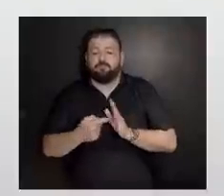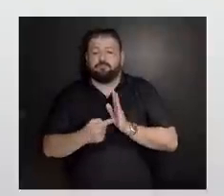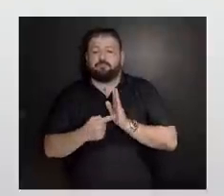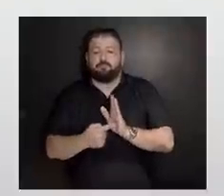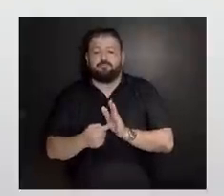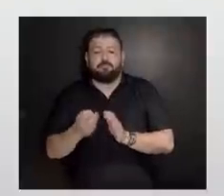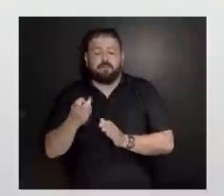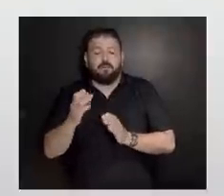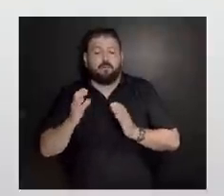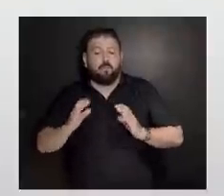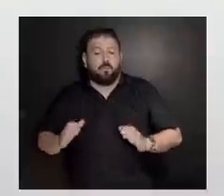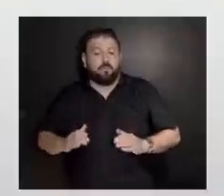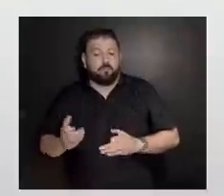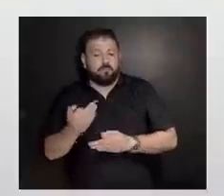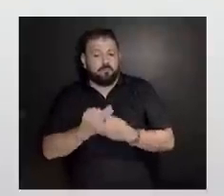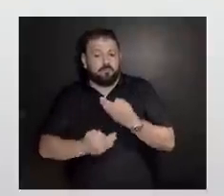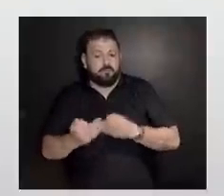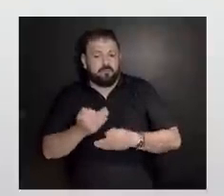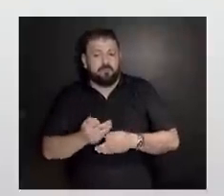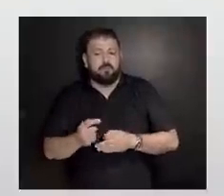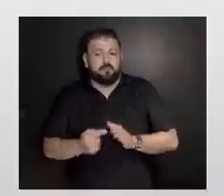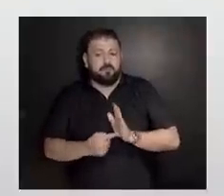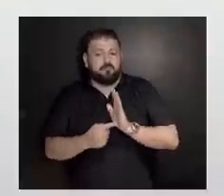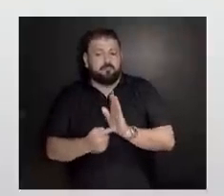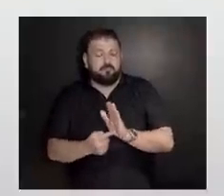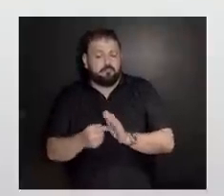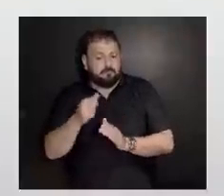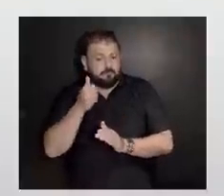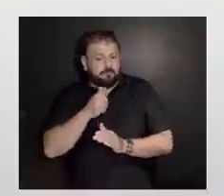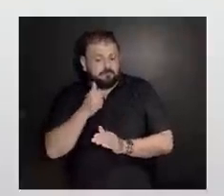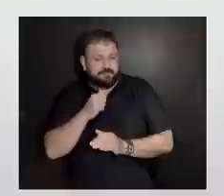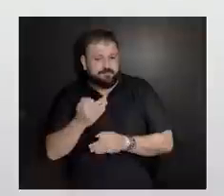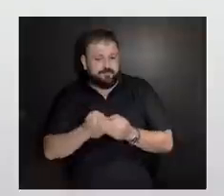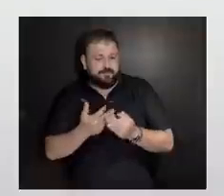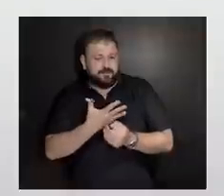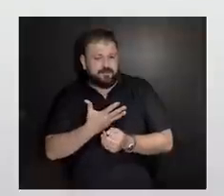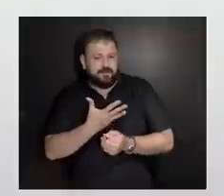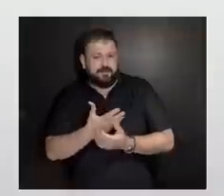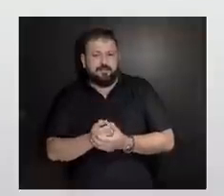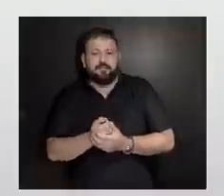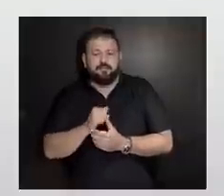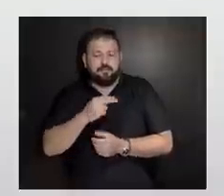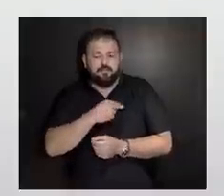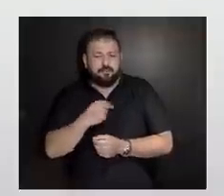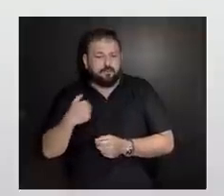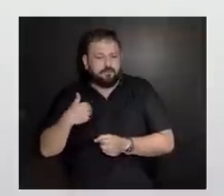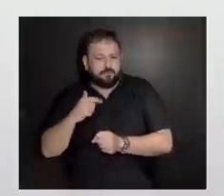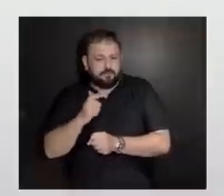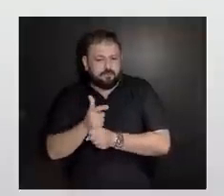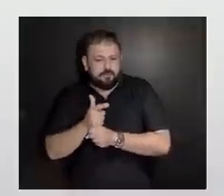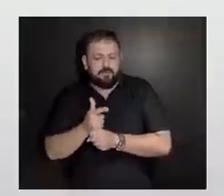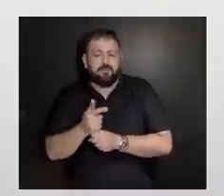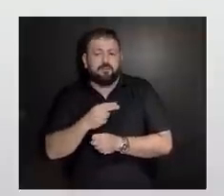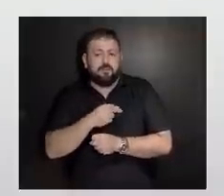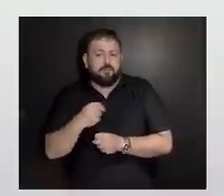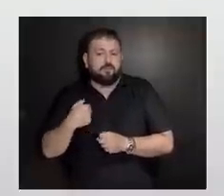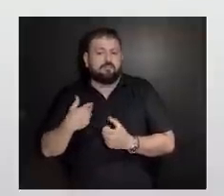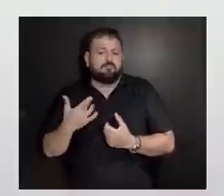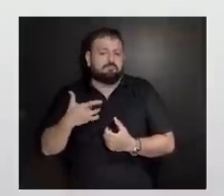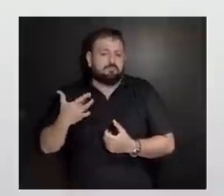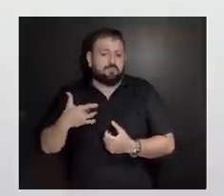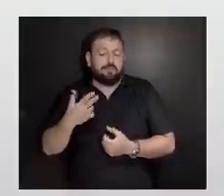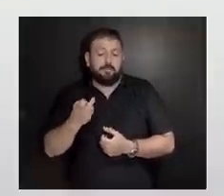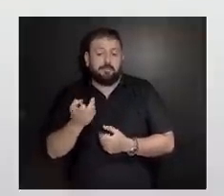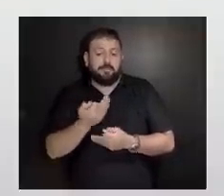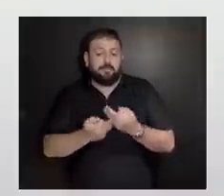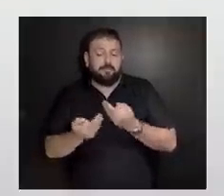o estos cuerpos cetónicos que son los que les mencionaba, tienen esta característica. Si sospechamos o a lo mejor sentimos como este